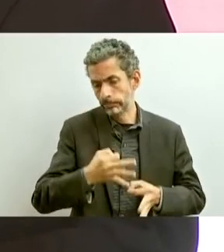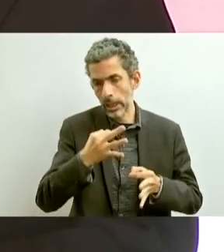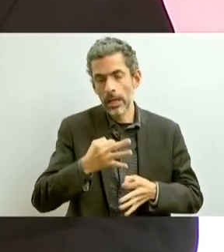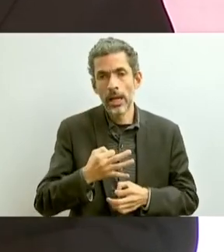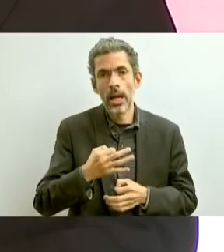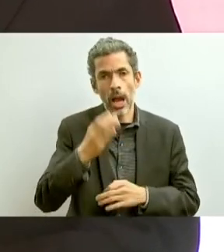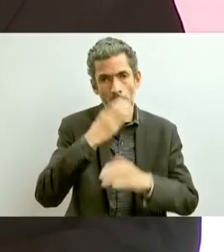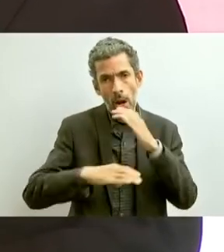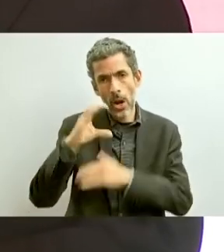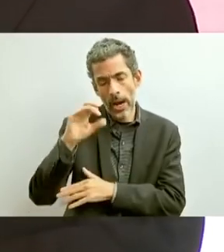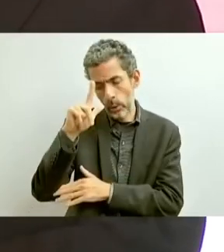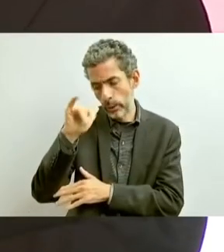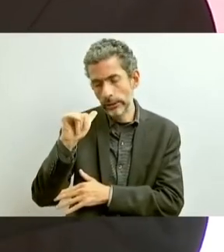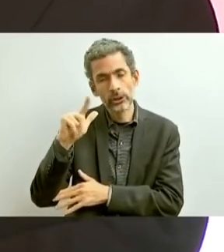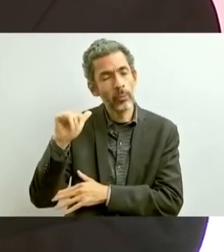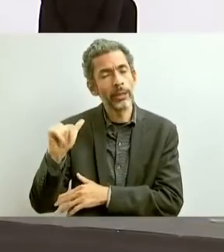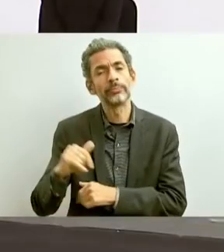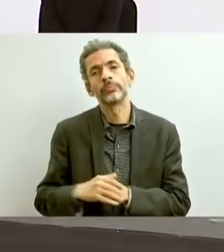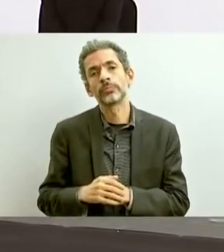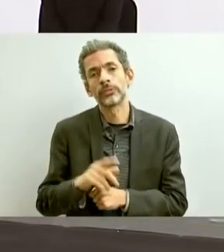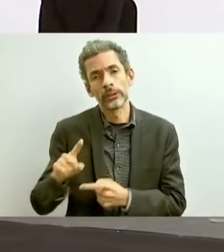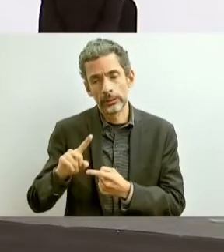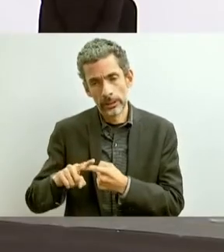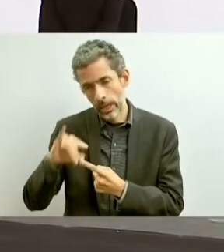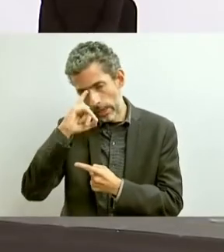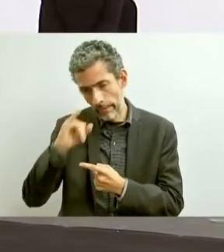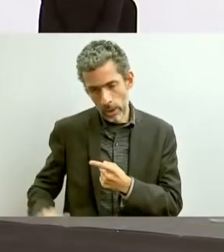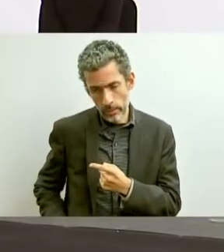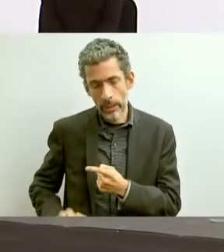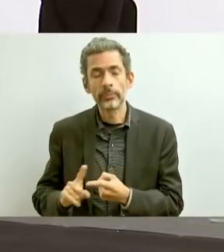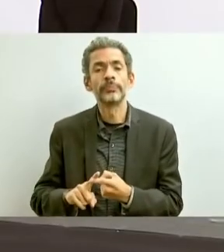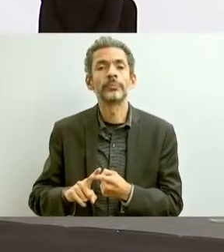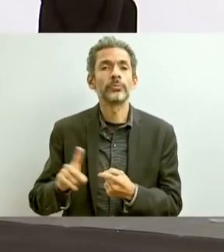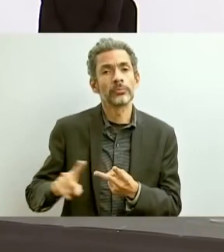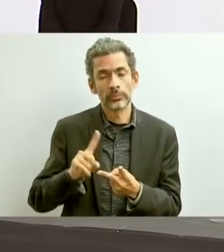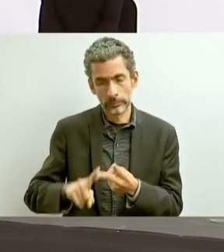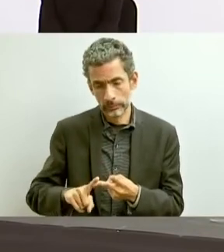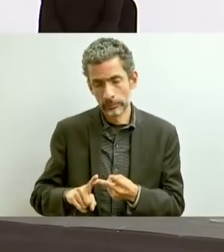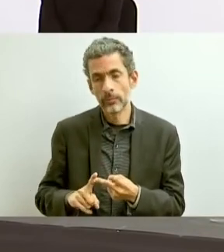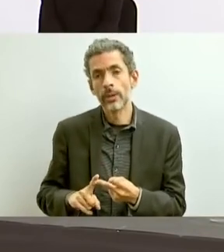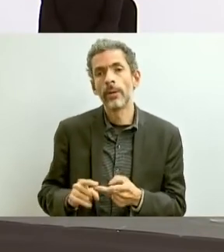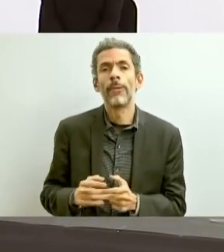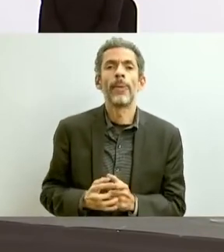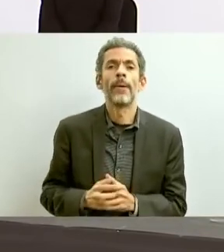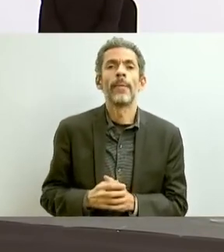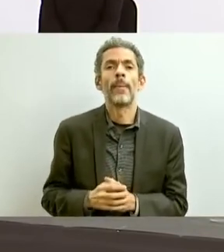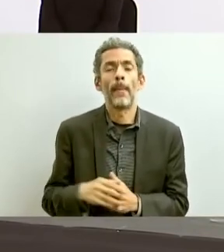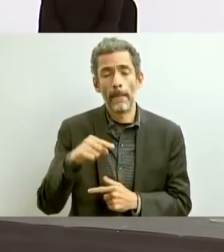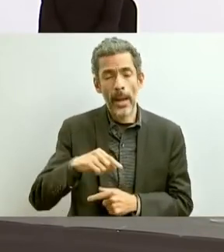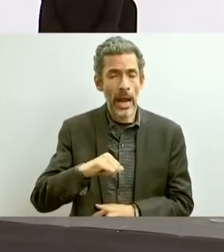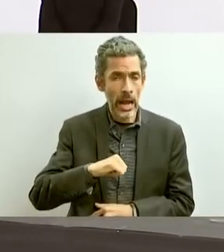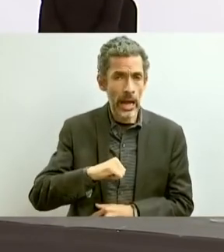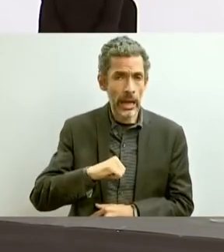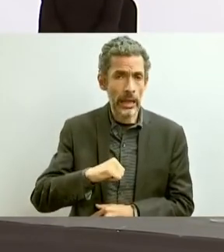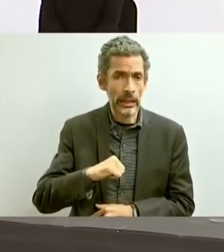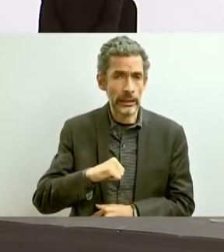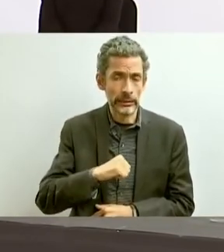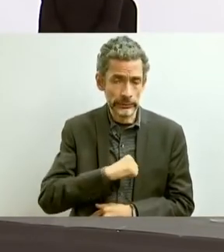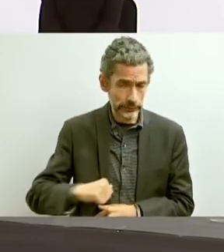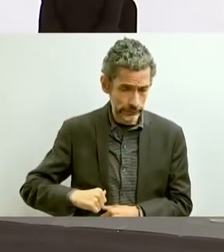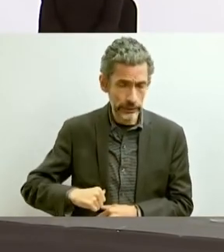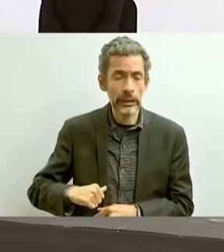Claudia Sheinbaum, y en el caso de esta alcaldía